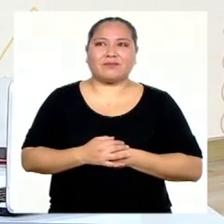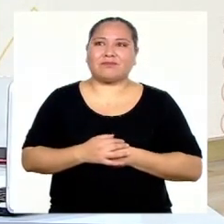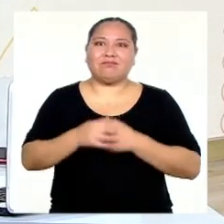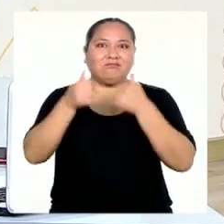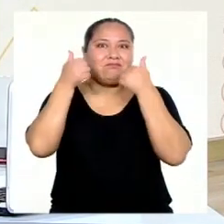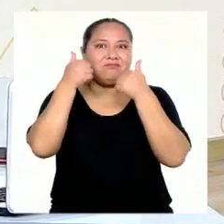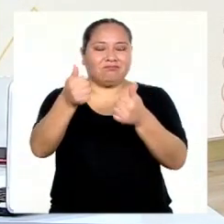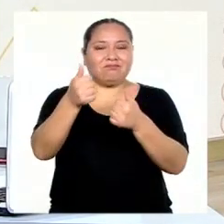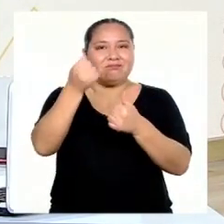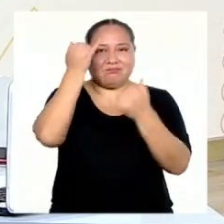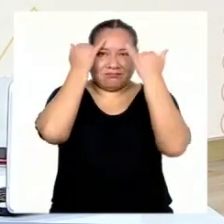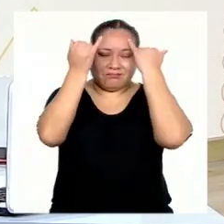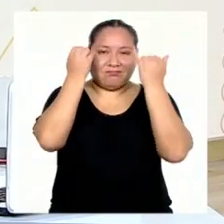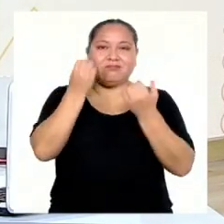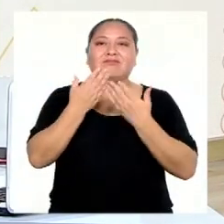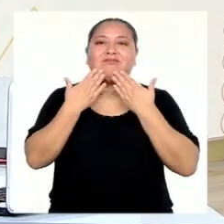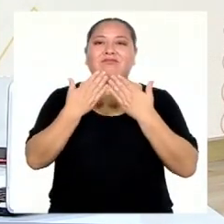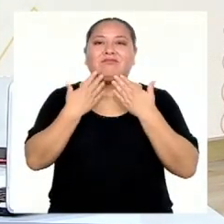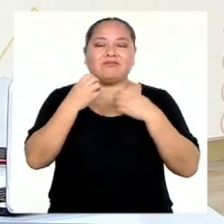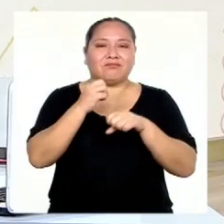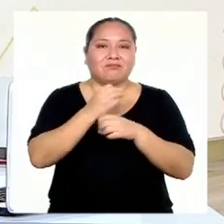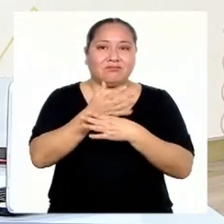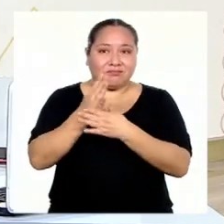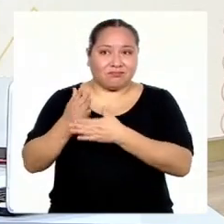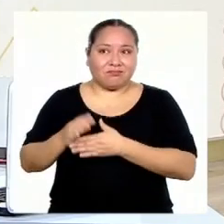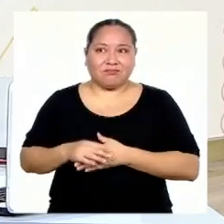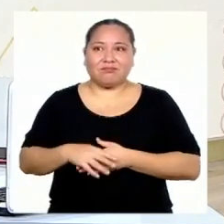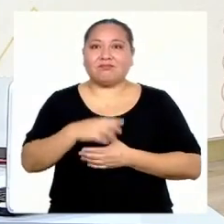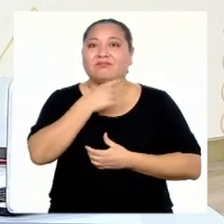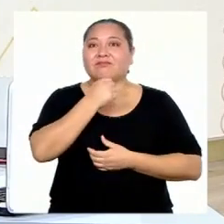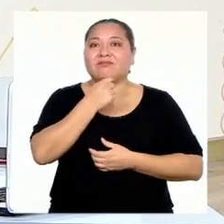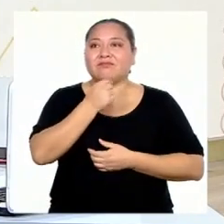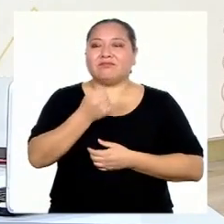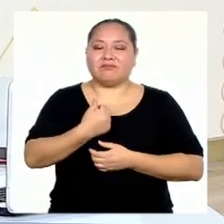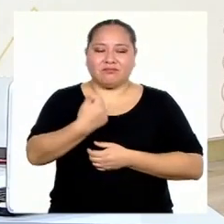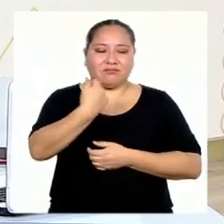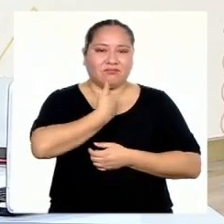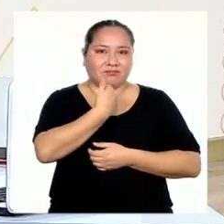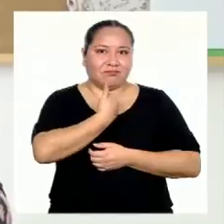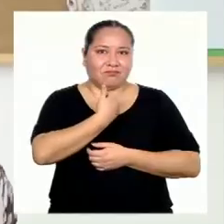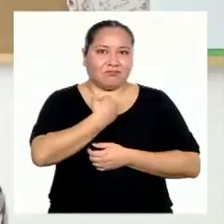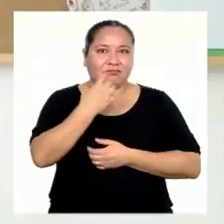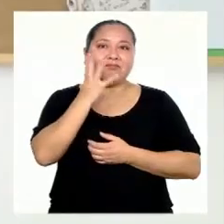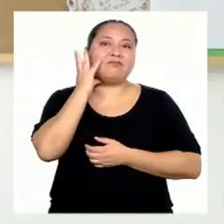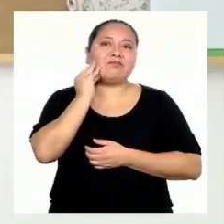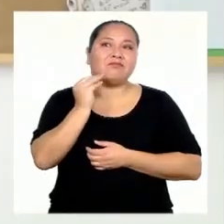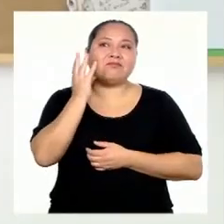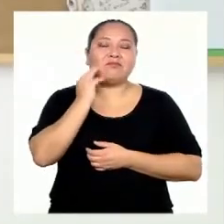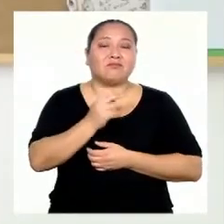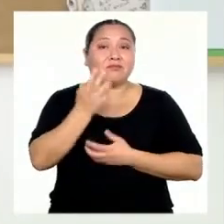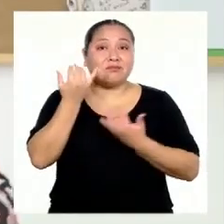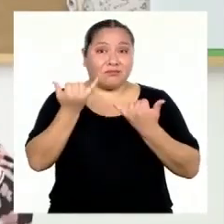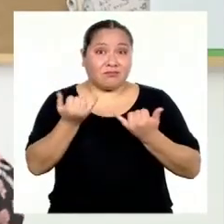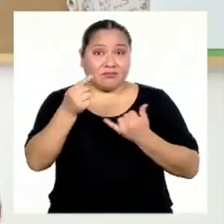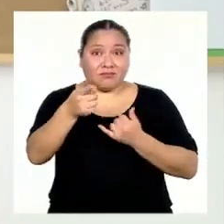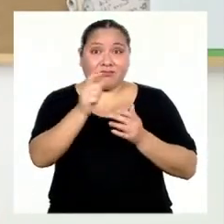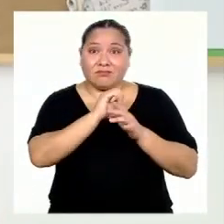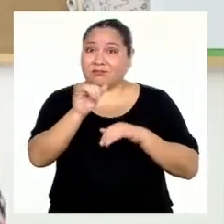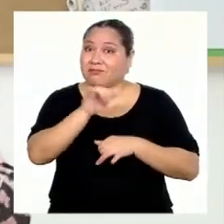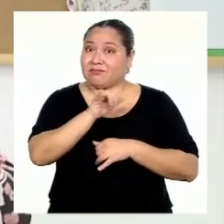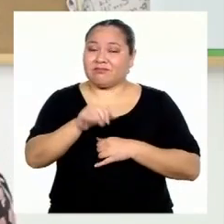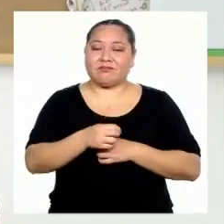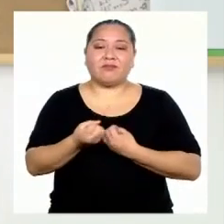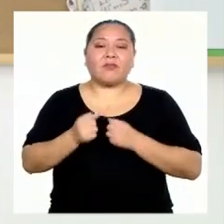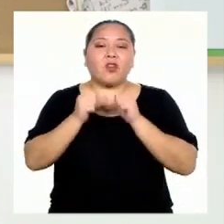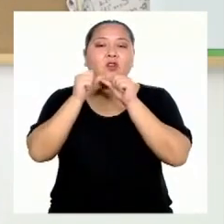Buenísimas sus ideas, gracias por compartirlas. Me encanta que partan desde sus propias experiencias. Eso es lo que vamos a hacer hoy, seguir